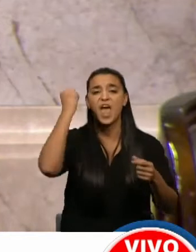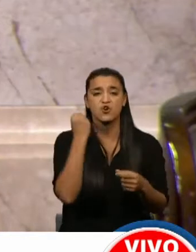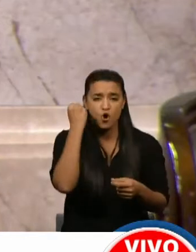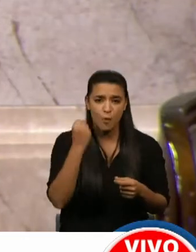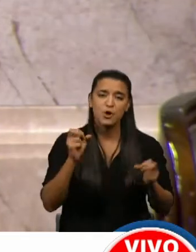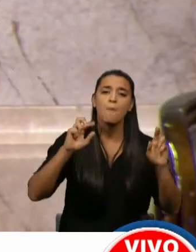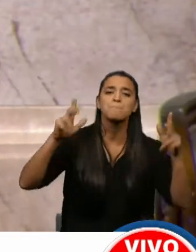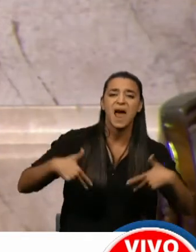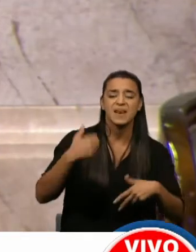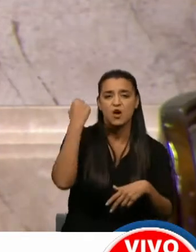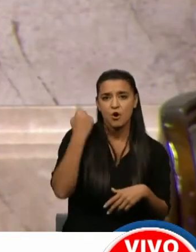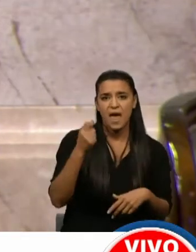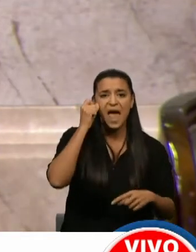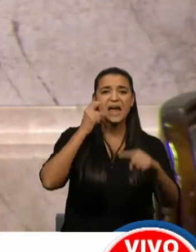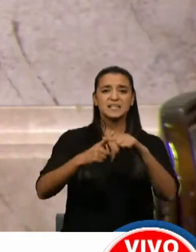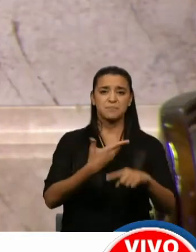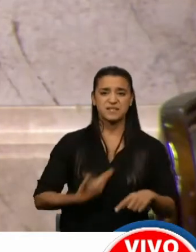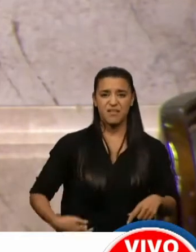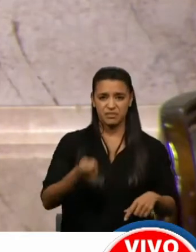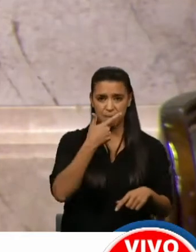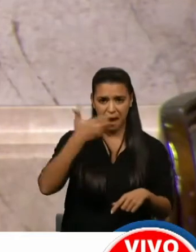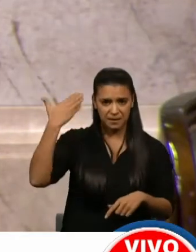económico del expresidente Mauricio Macri.